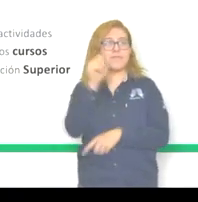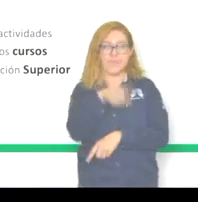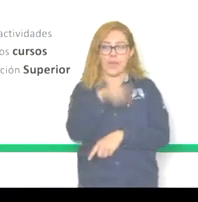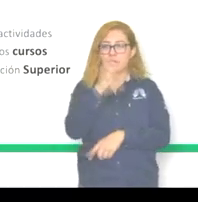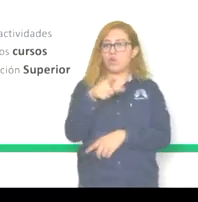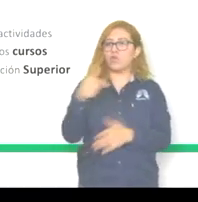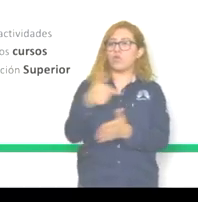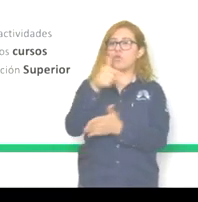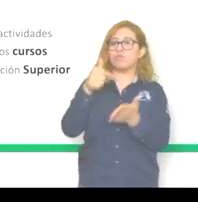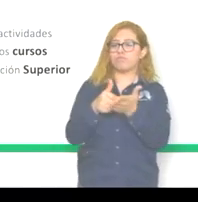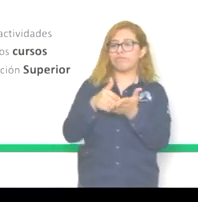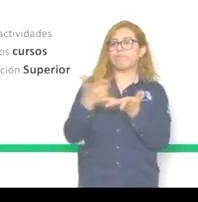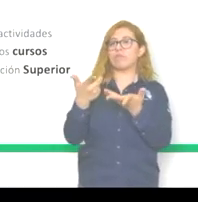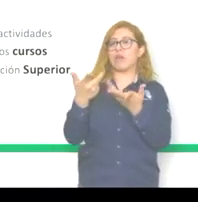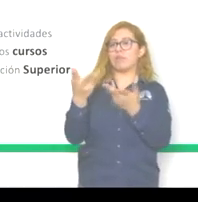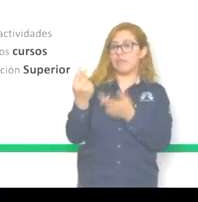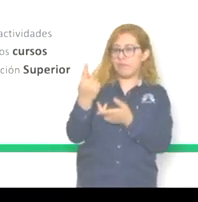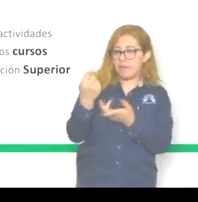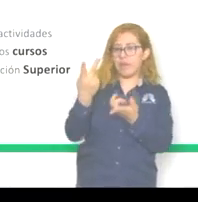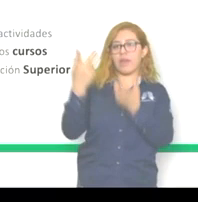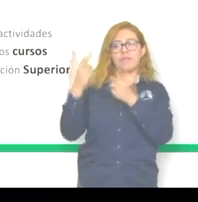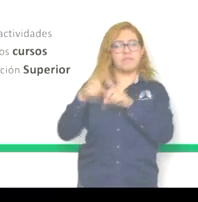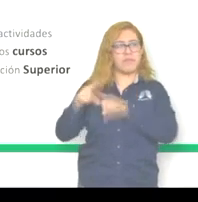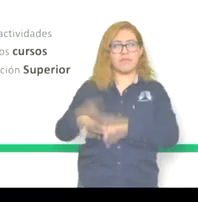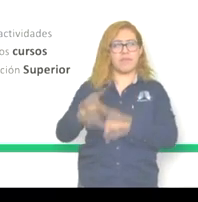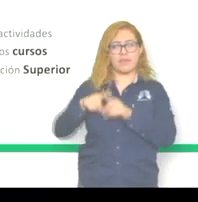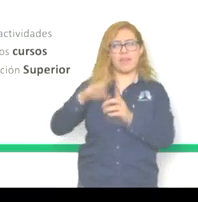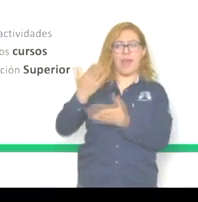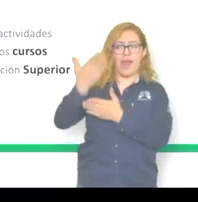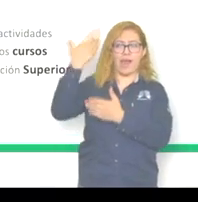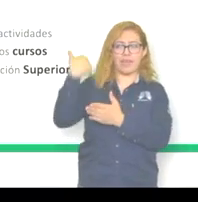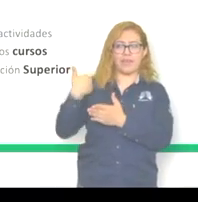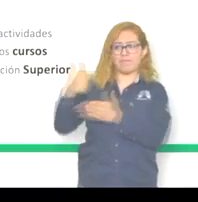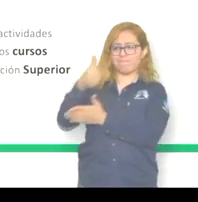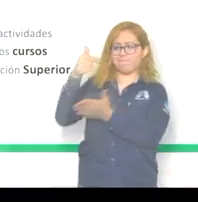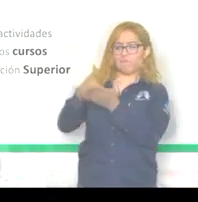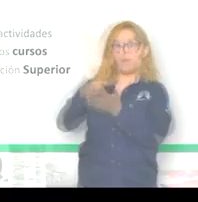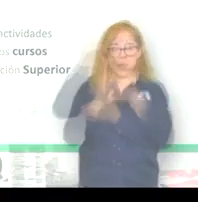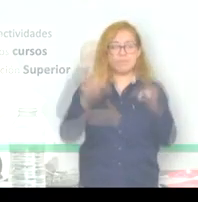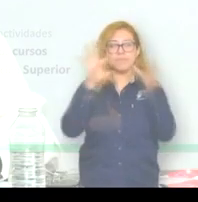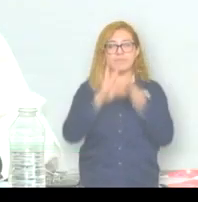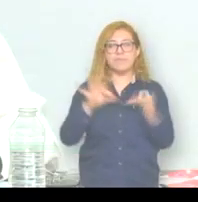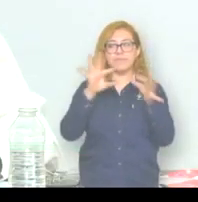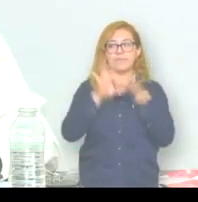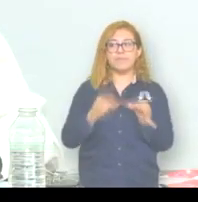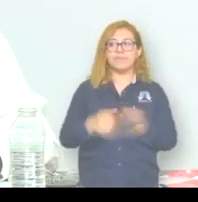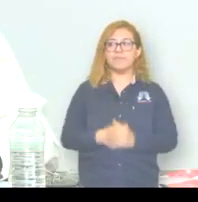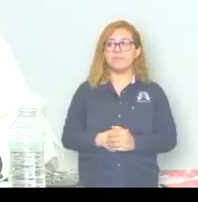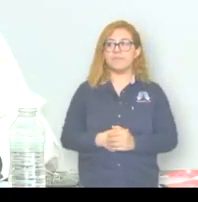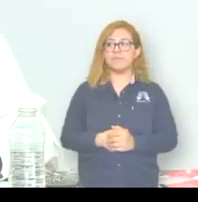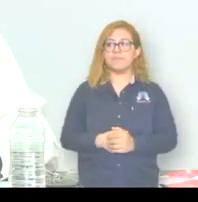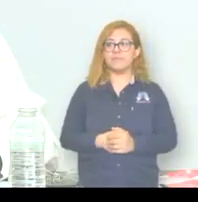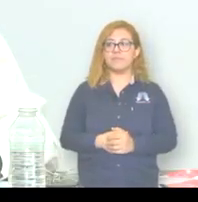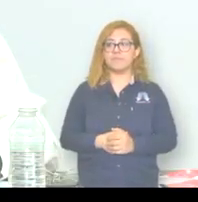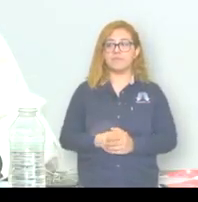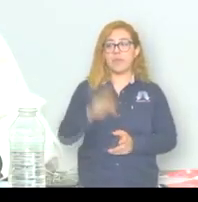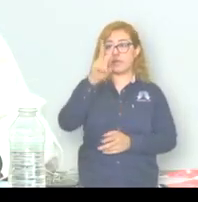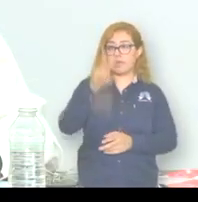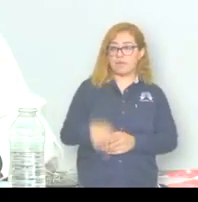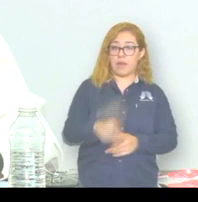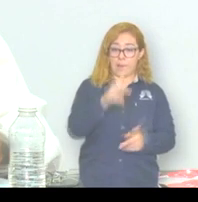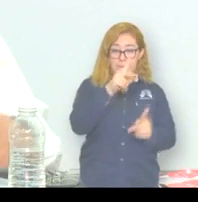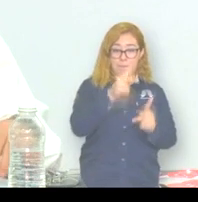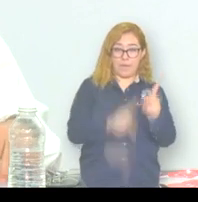mismos espacios, frecuencias y sitios que se utilizaron para la educación a distancia. También, lógicamente, el